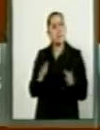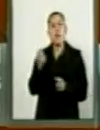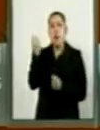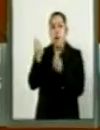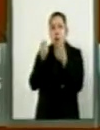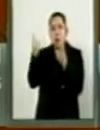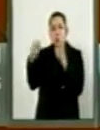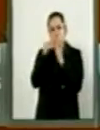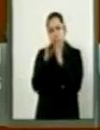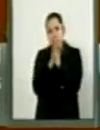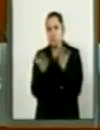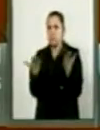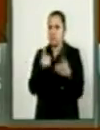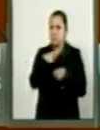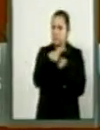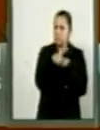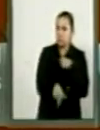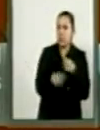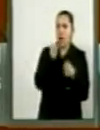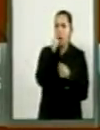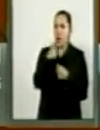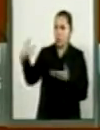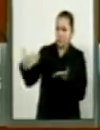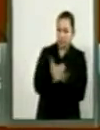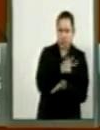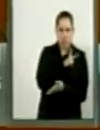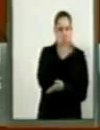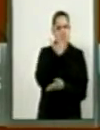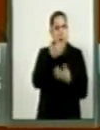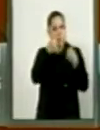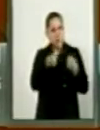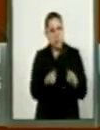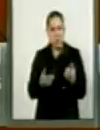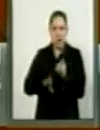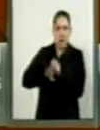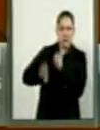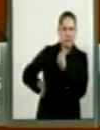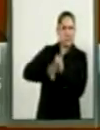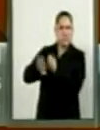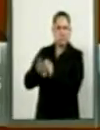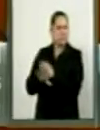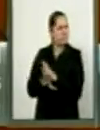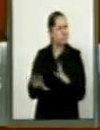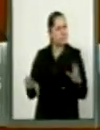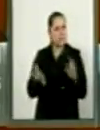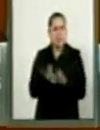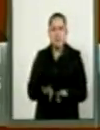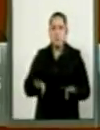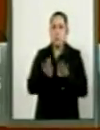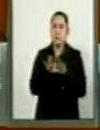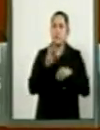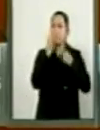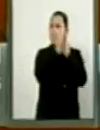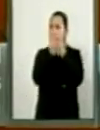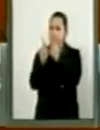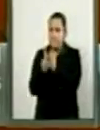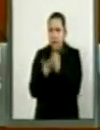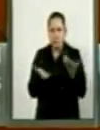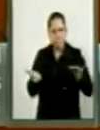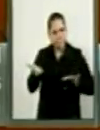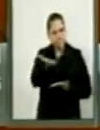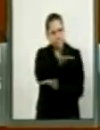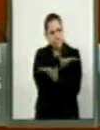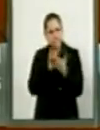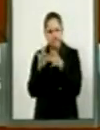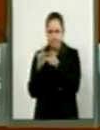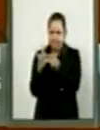de seguridad o de falso nacionalismo, queda espacio para la solidaridad internacional y la protección de la dignidad de la